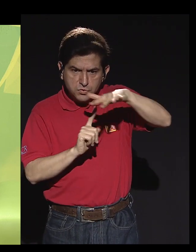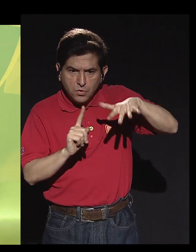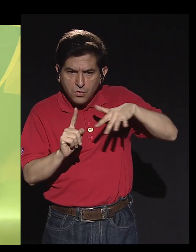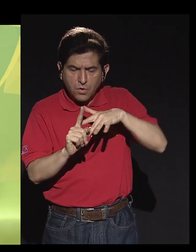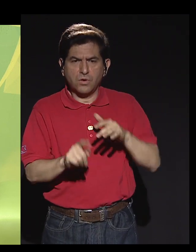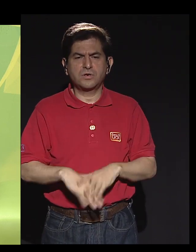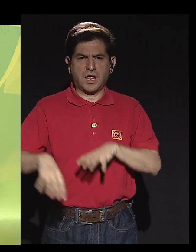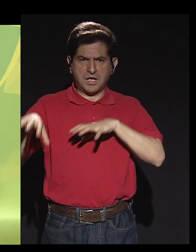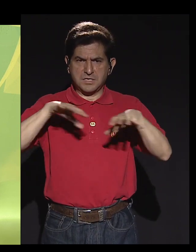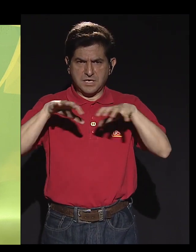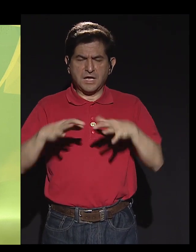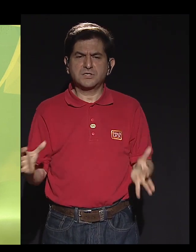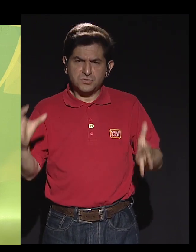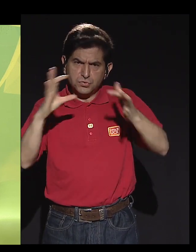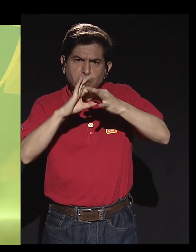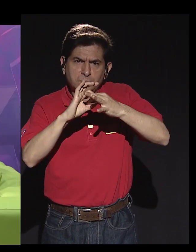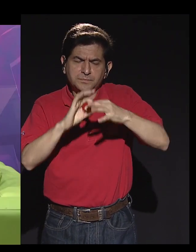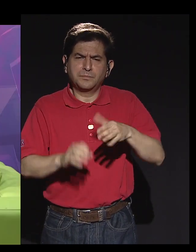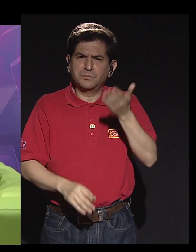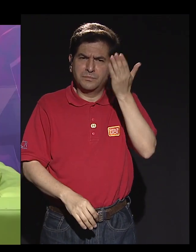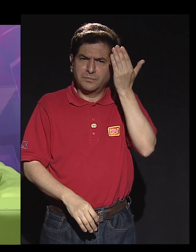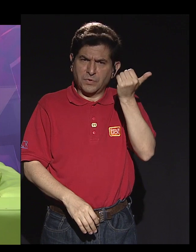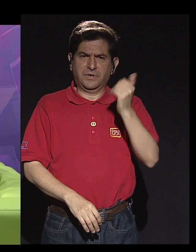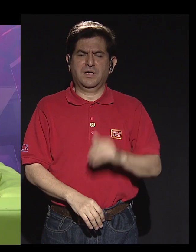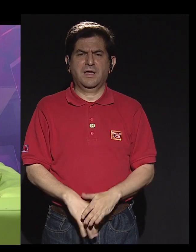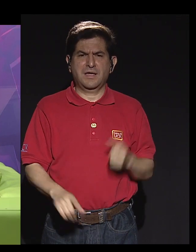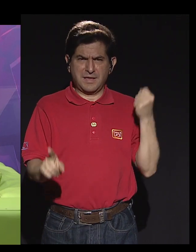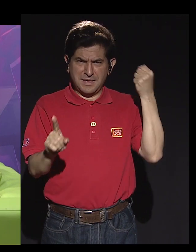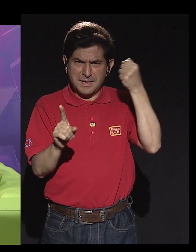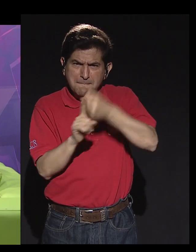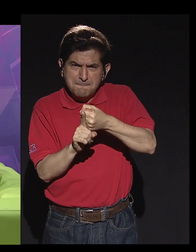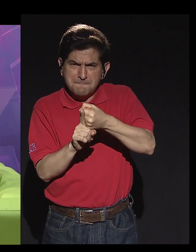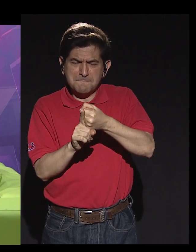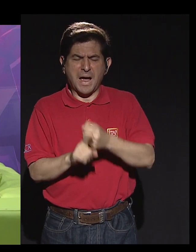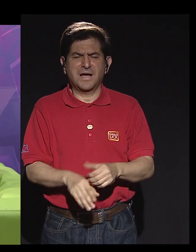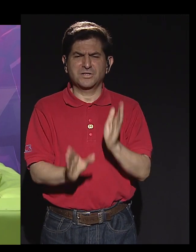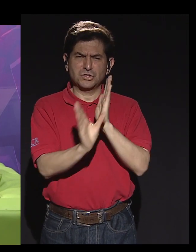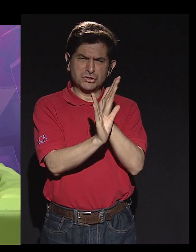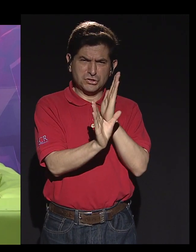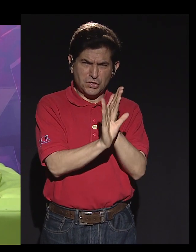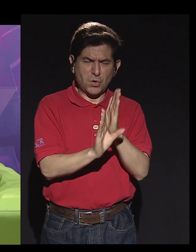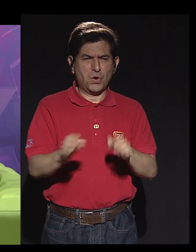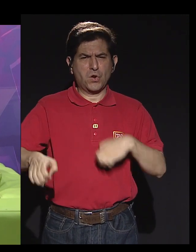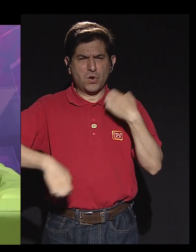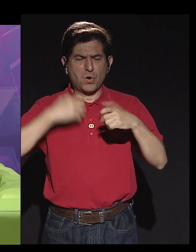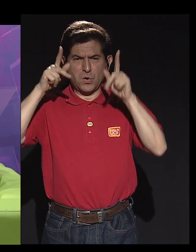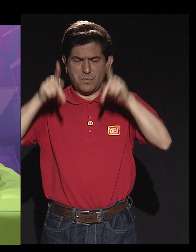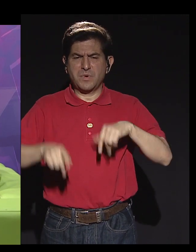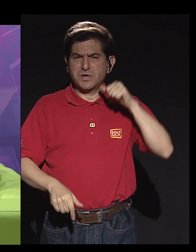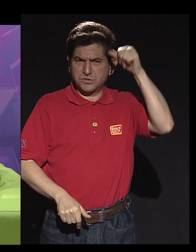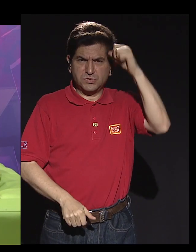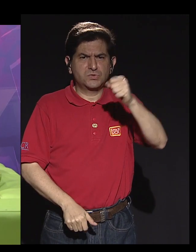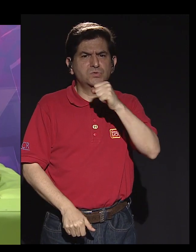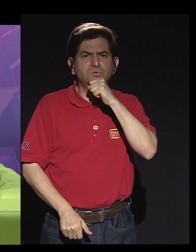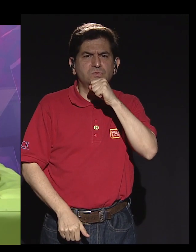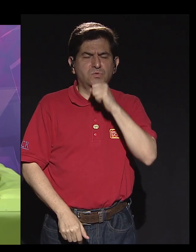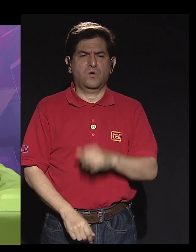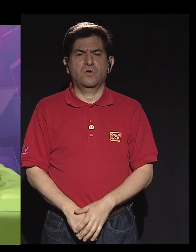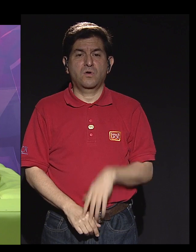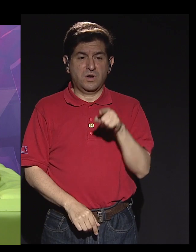estemos alrededor actuemos al respecto. ¿Qué impacto tiene a nivel psicológico y emocional para una persona adulta